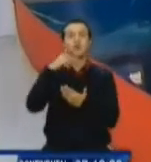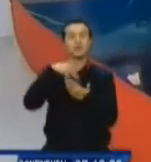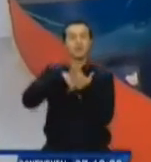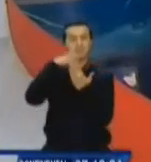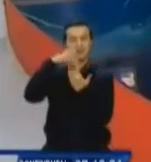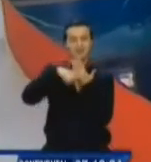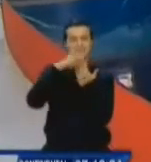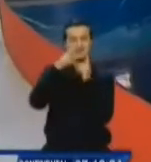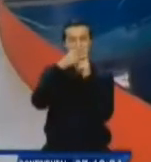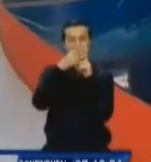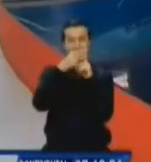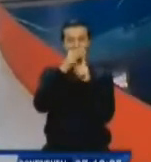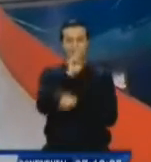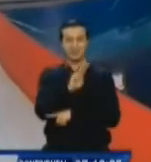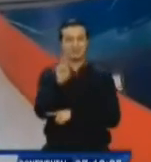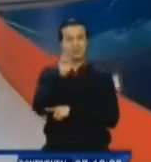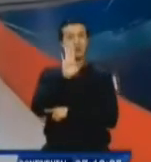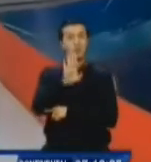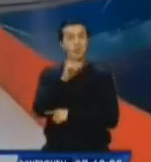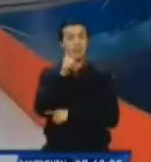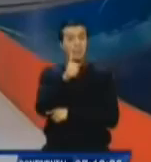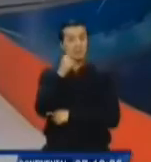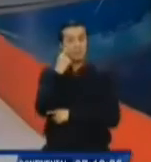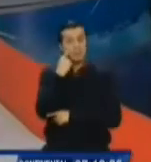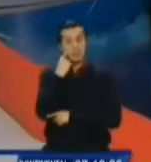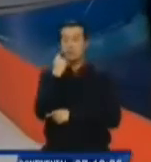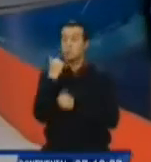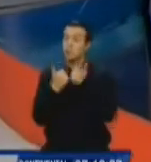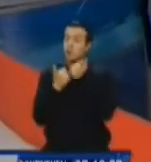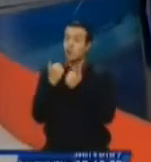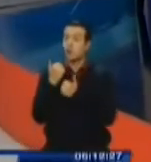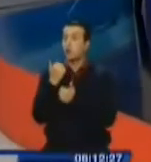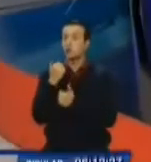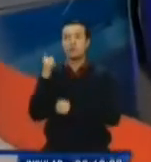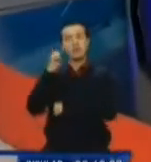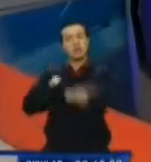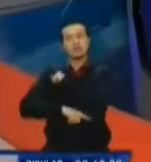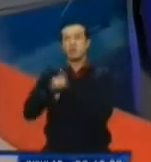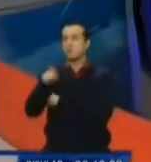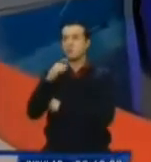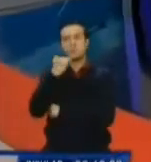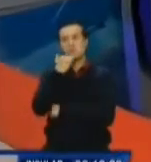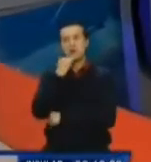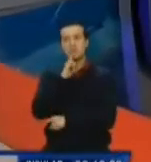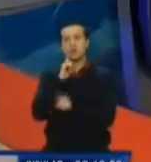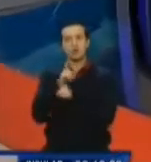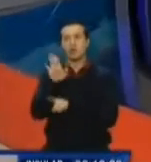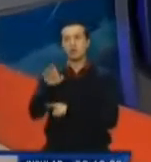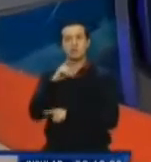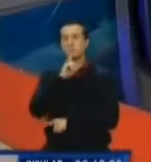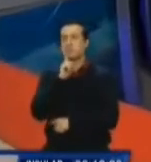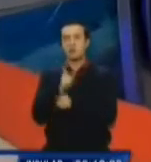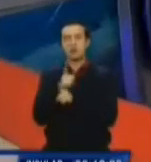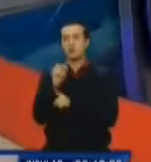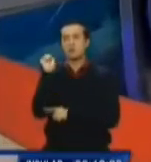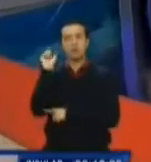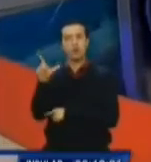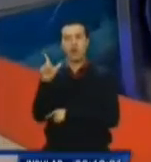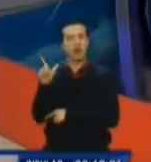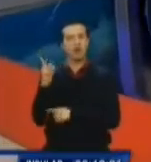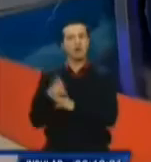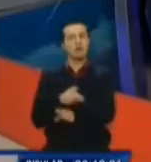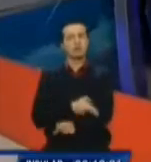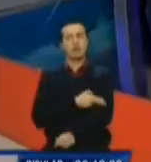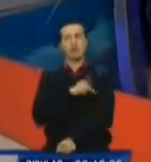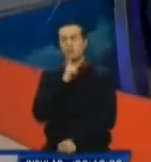usted como consumidor va a tener la capacidad no es cierto de sancionar aquellos aquellos operadores que están abusando con los precios